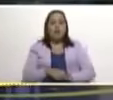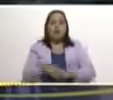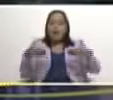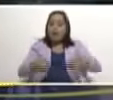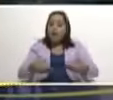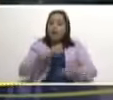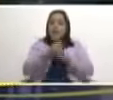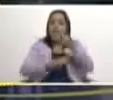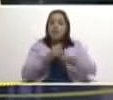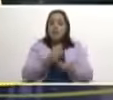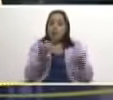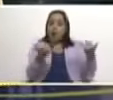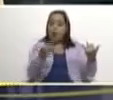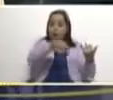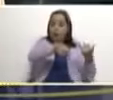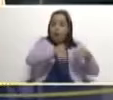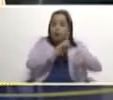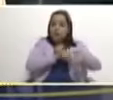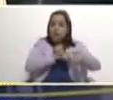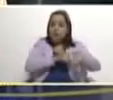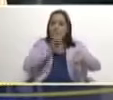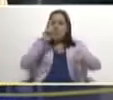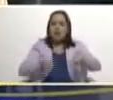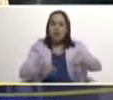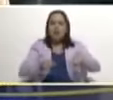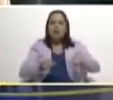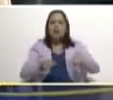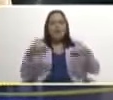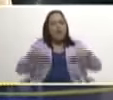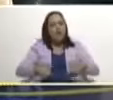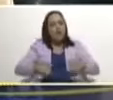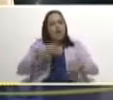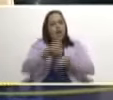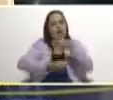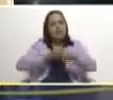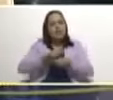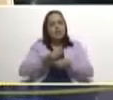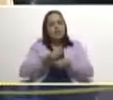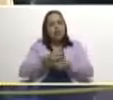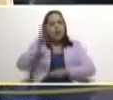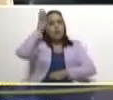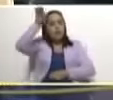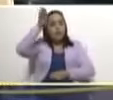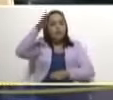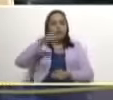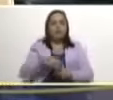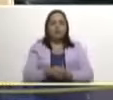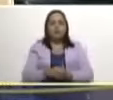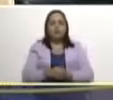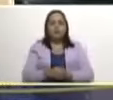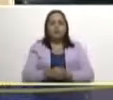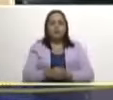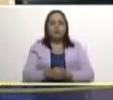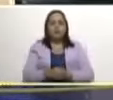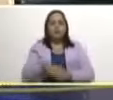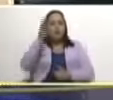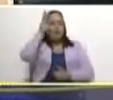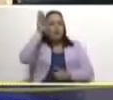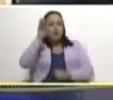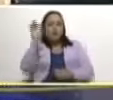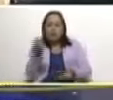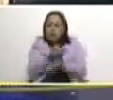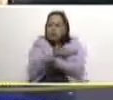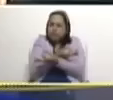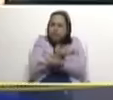dando por el presente, pero sobre todo a las luchas que están por darse, por un futuro